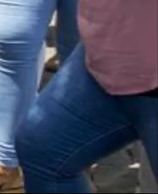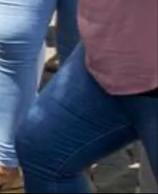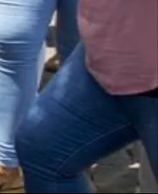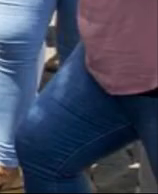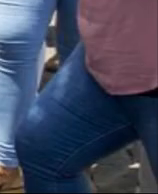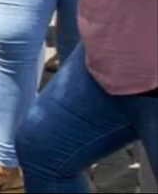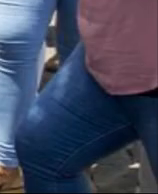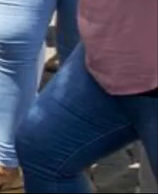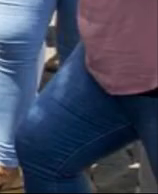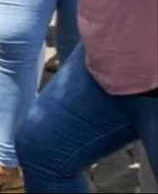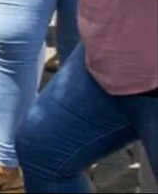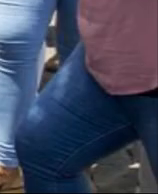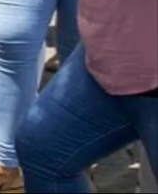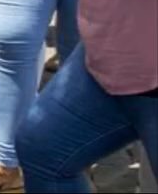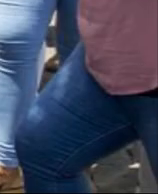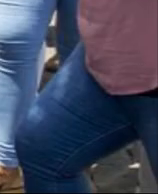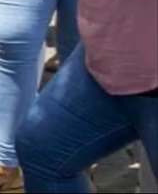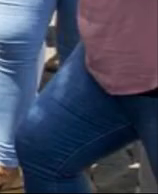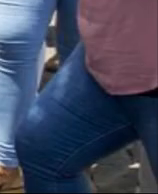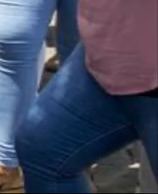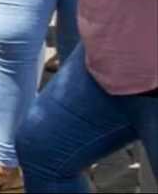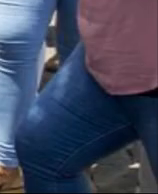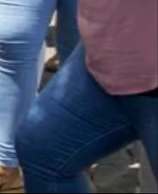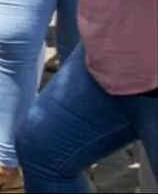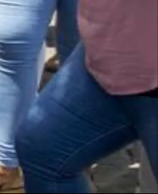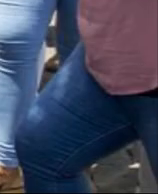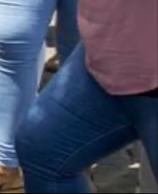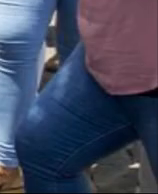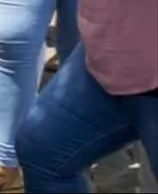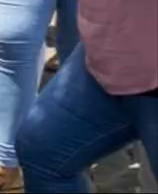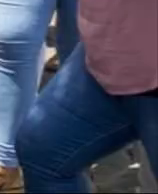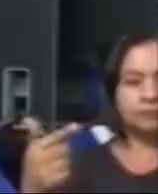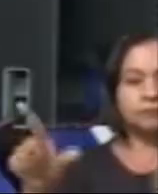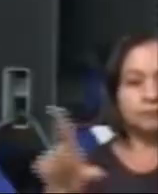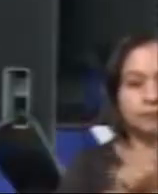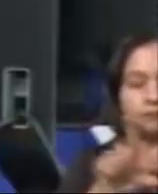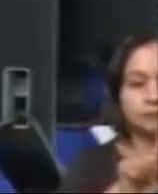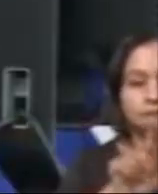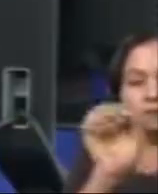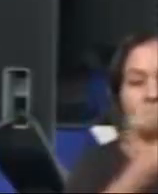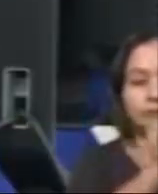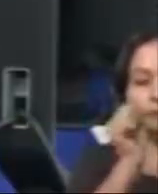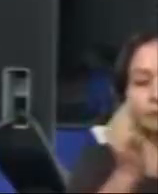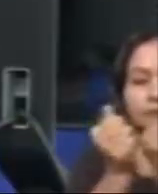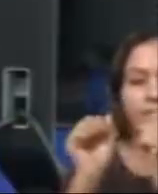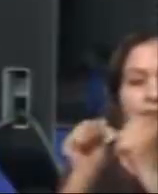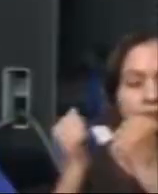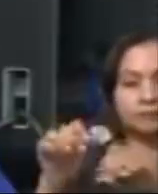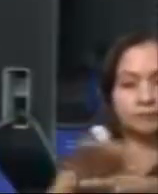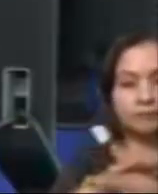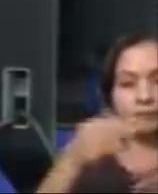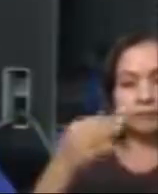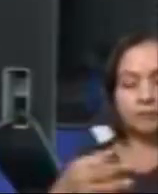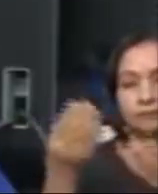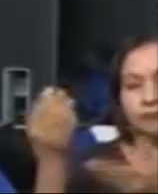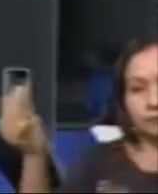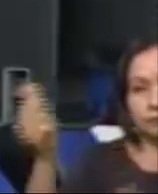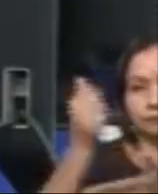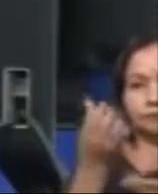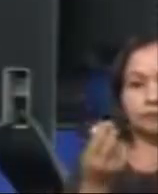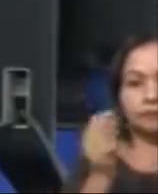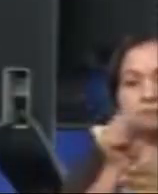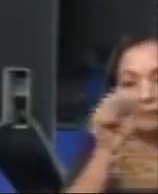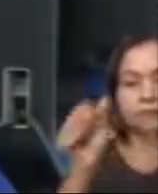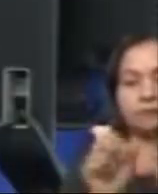organismo, violentando la ley número 147, ley general sobre personas jurídicas sin fines de lucro,